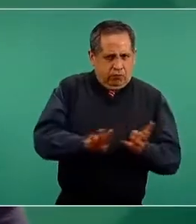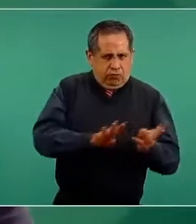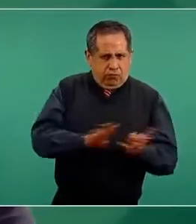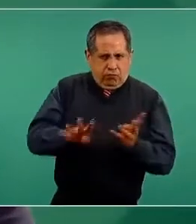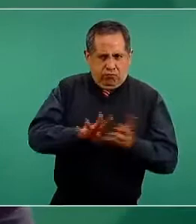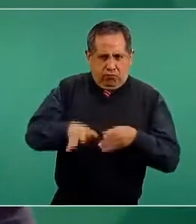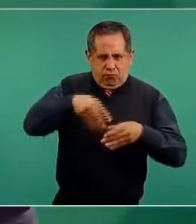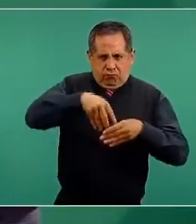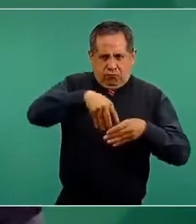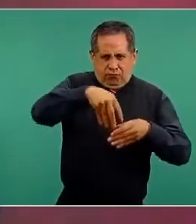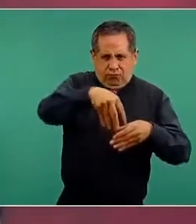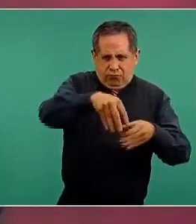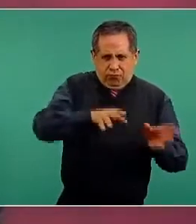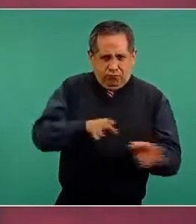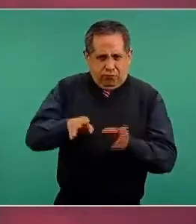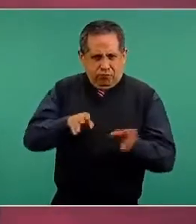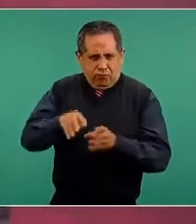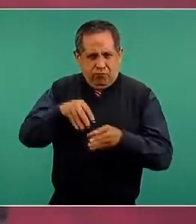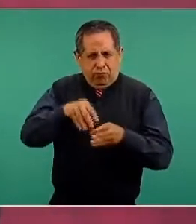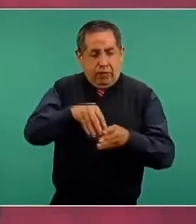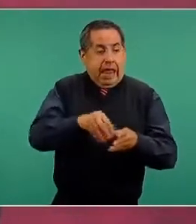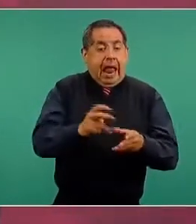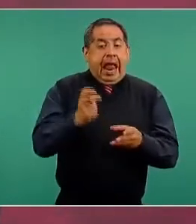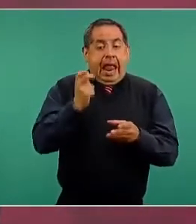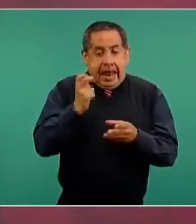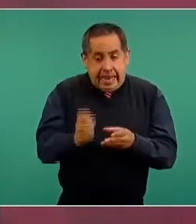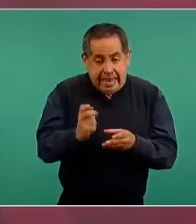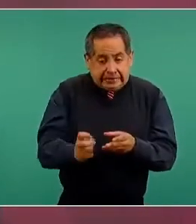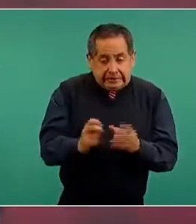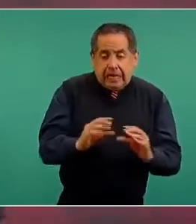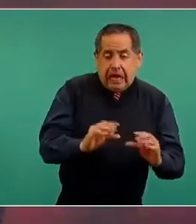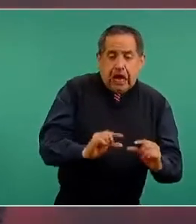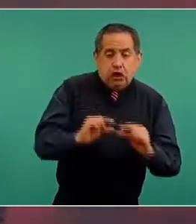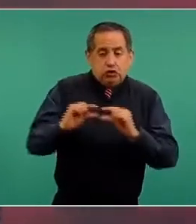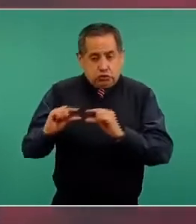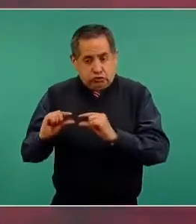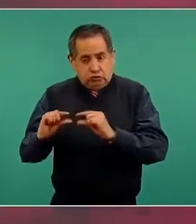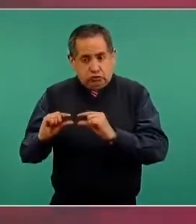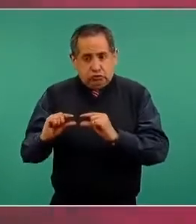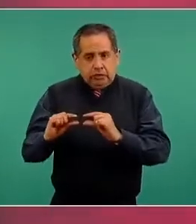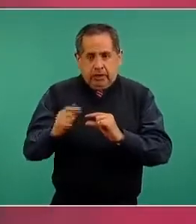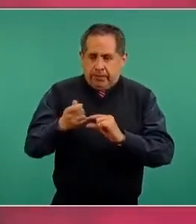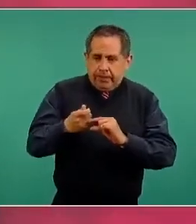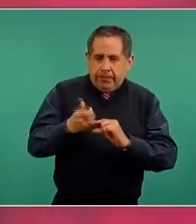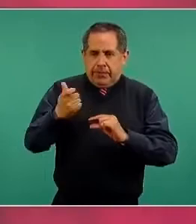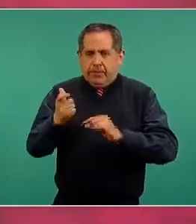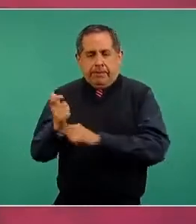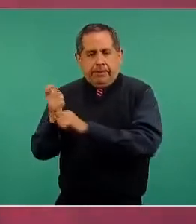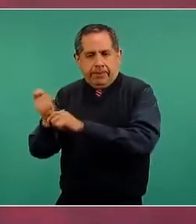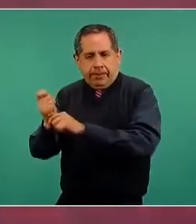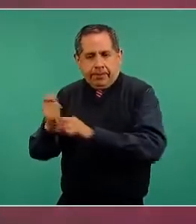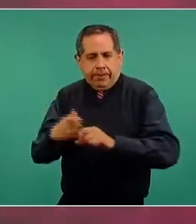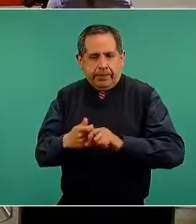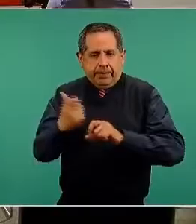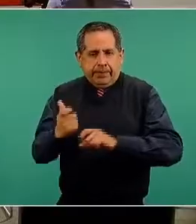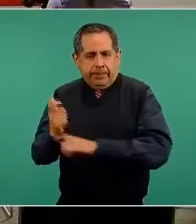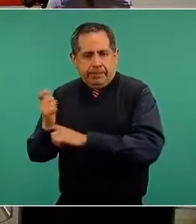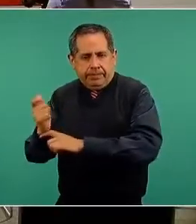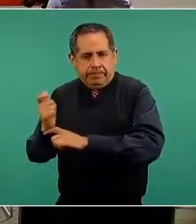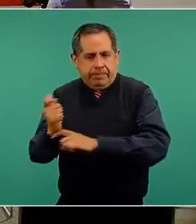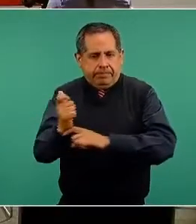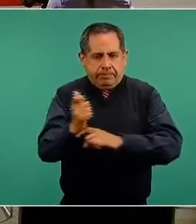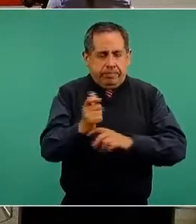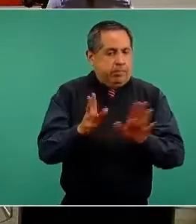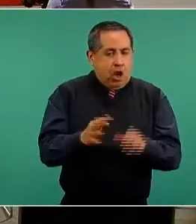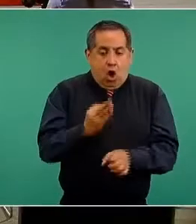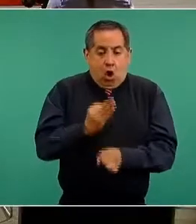pequeños frasquitos que serán en su momento utilizados para extraer las dosis que se aplicarán a las personas, pero no